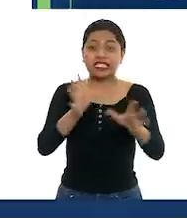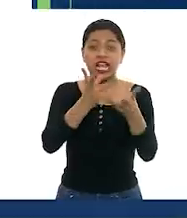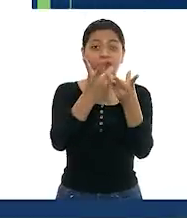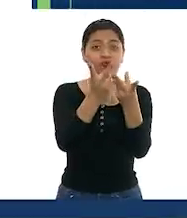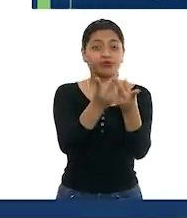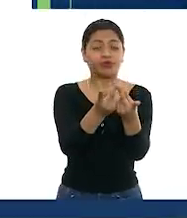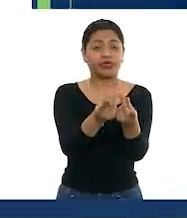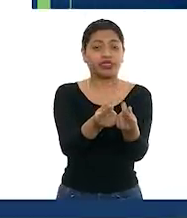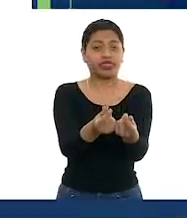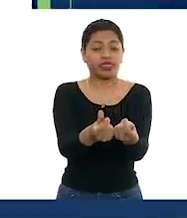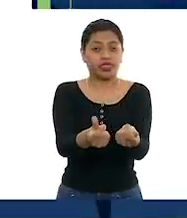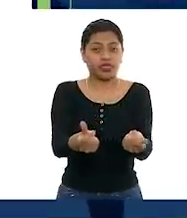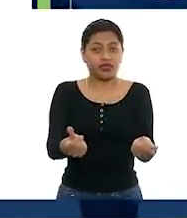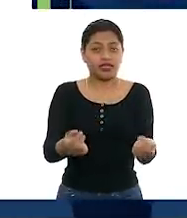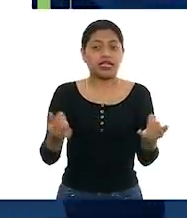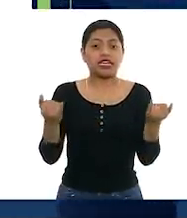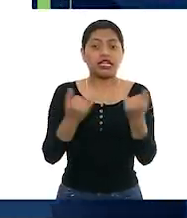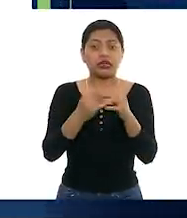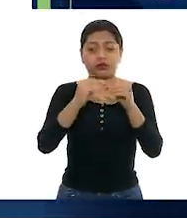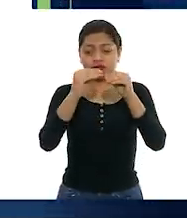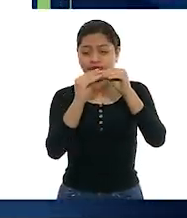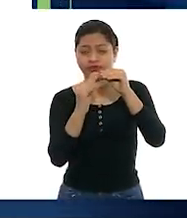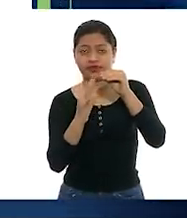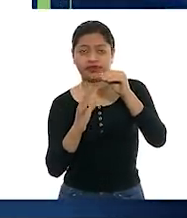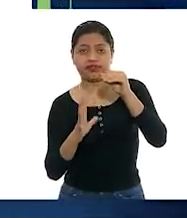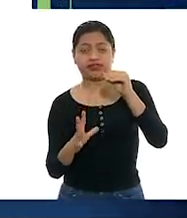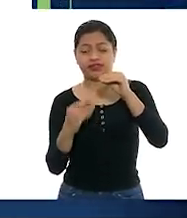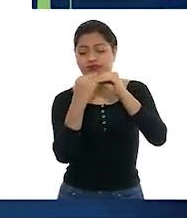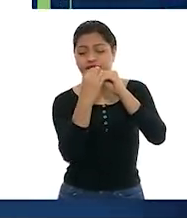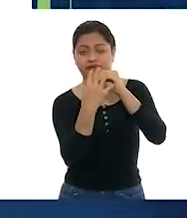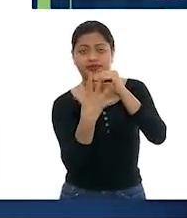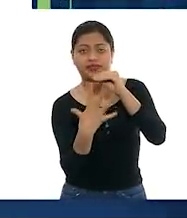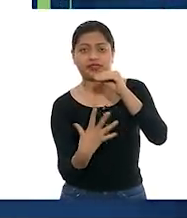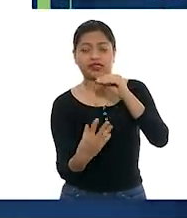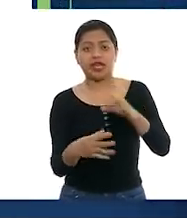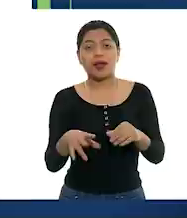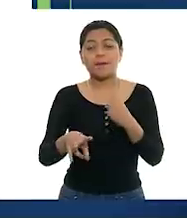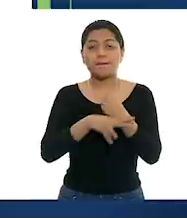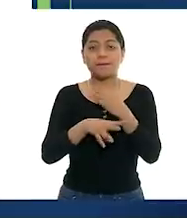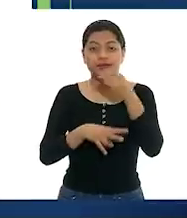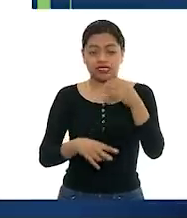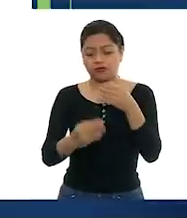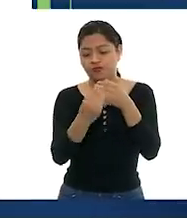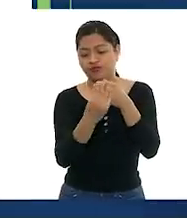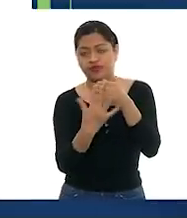derretir. Incluso hasta se está escurriendo por el vidrio del vaso pequeñito.